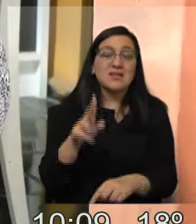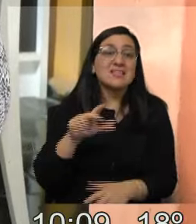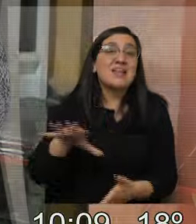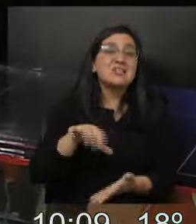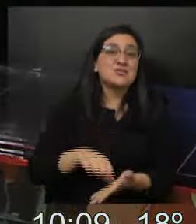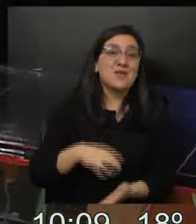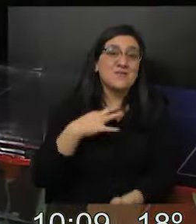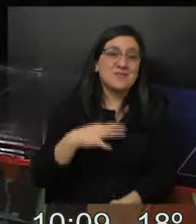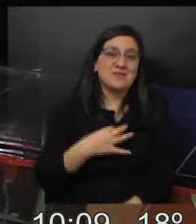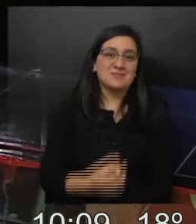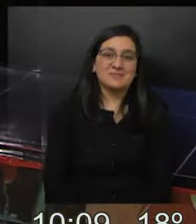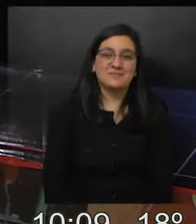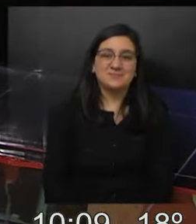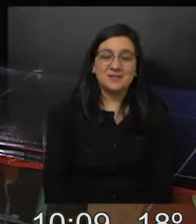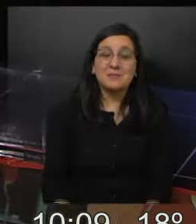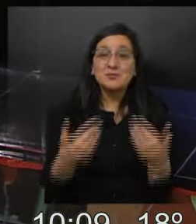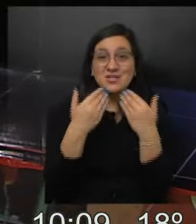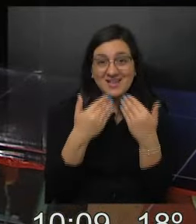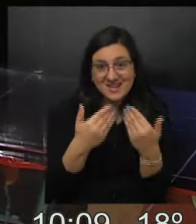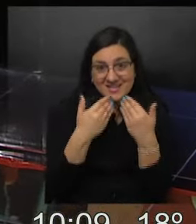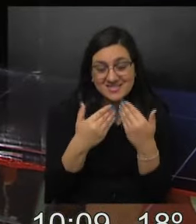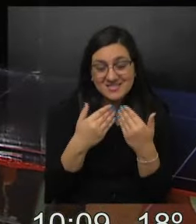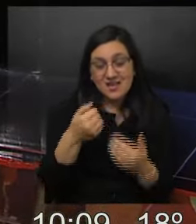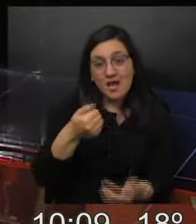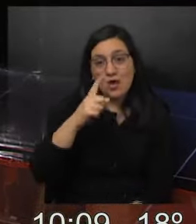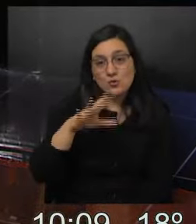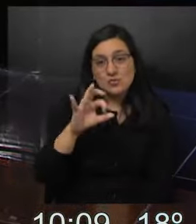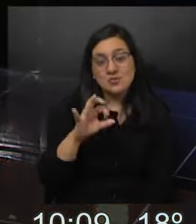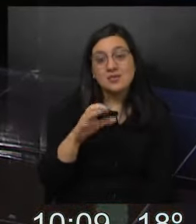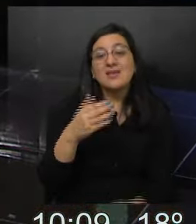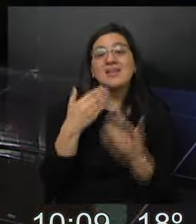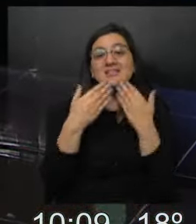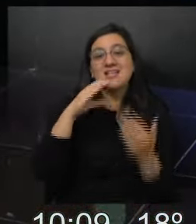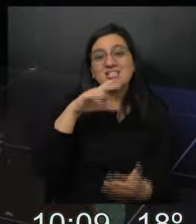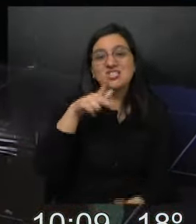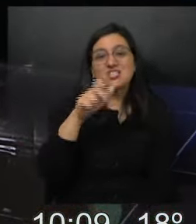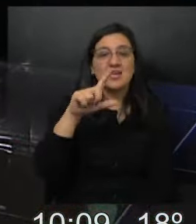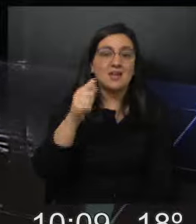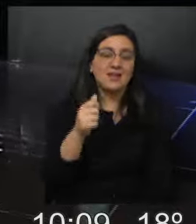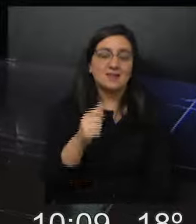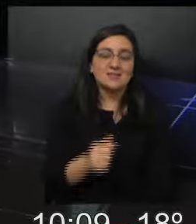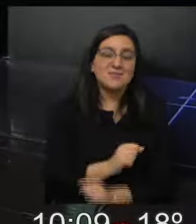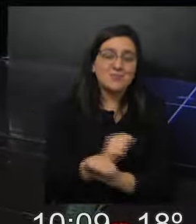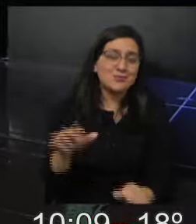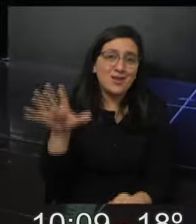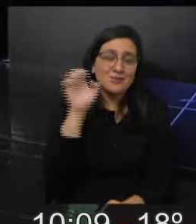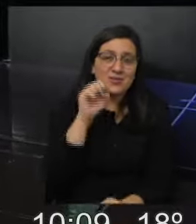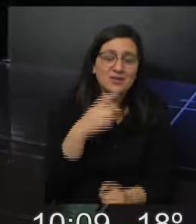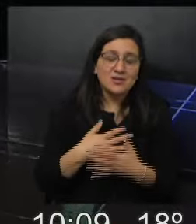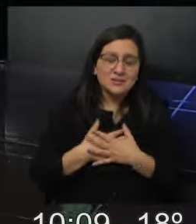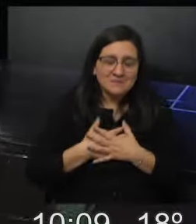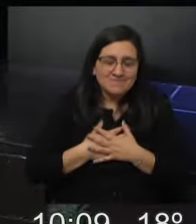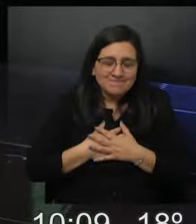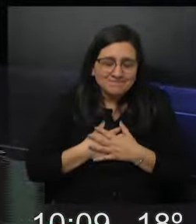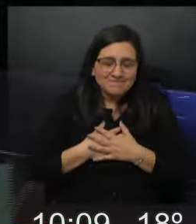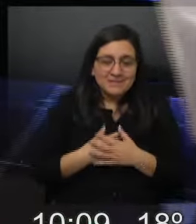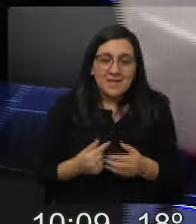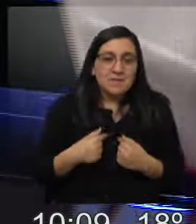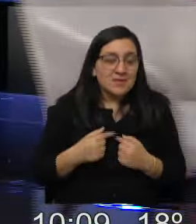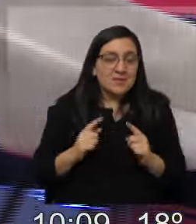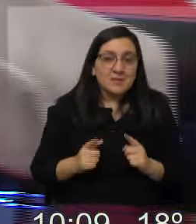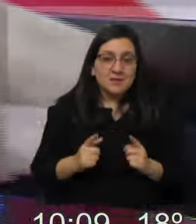ciudad. Gracias, Agustina, y gracias, Chela. Es imposible escucharla y no conmoverte. Es imposible. A mí me